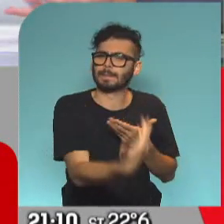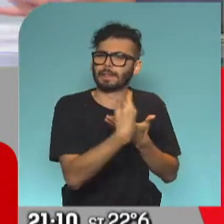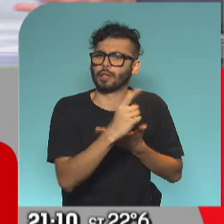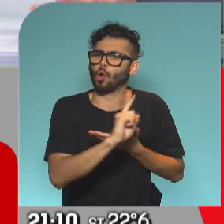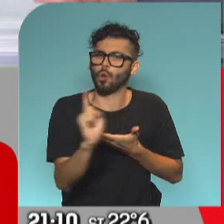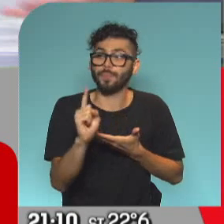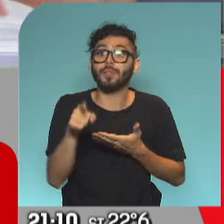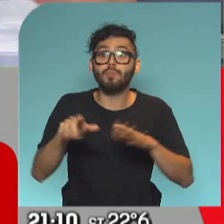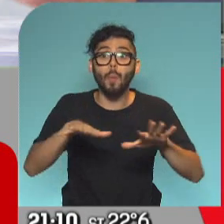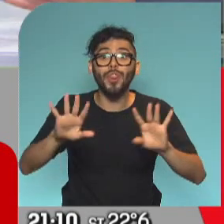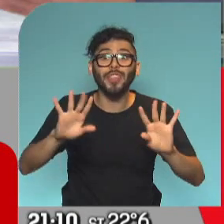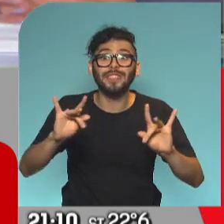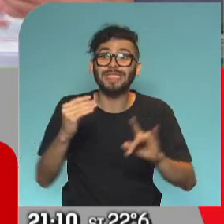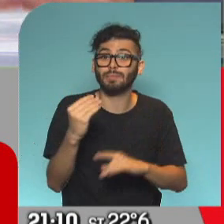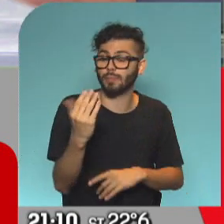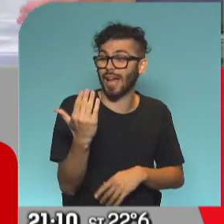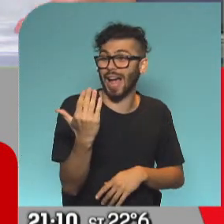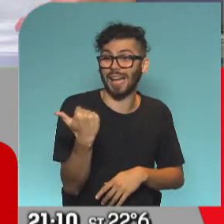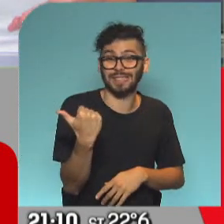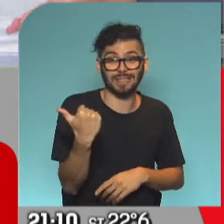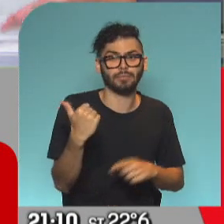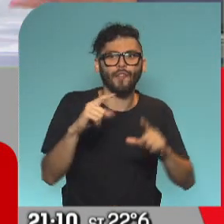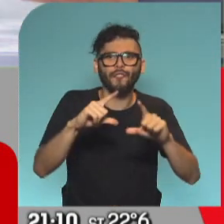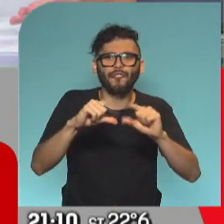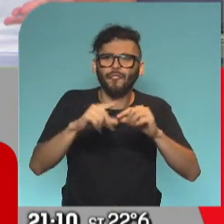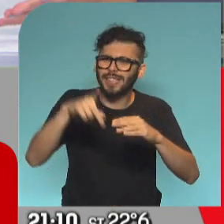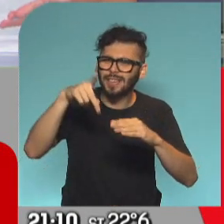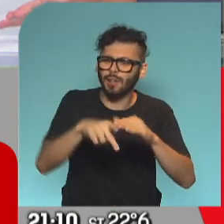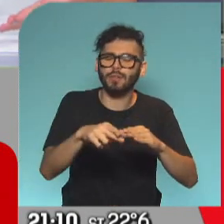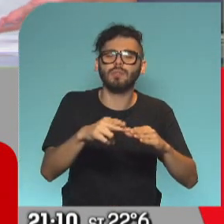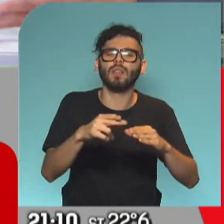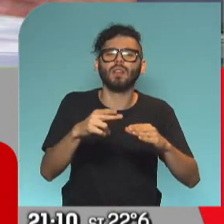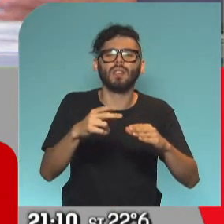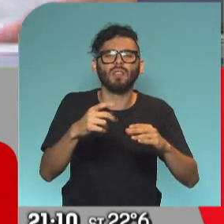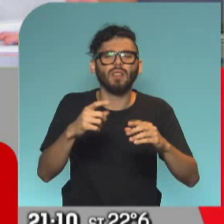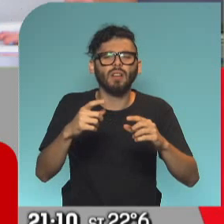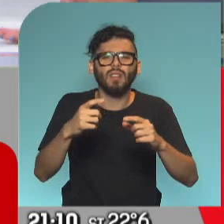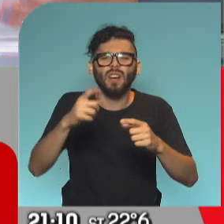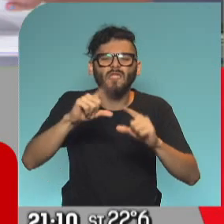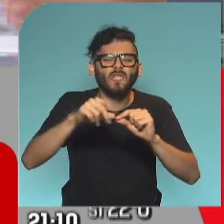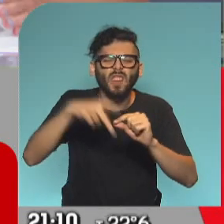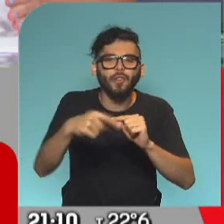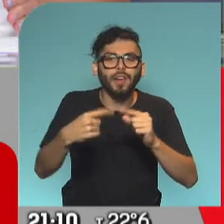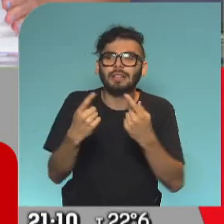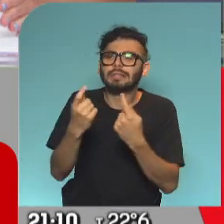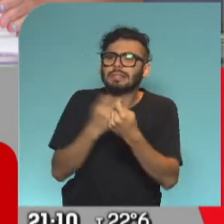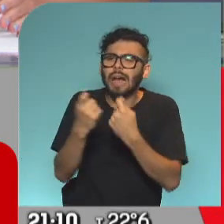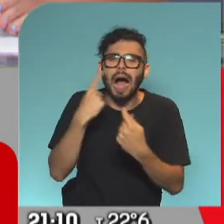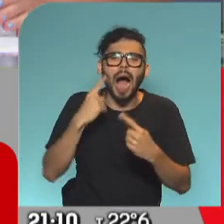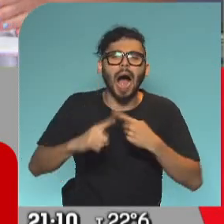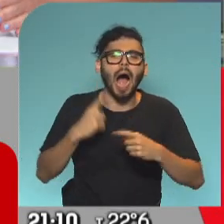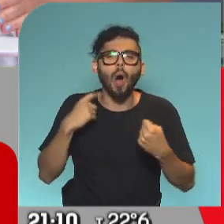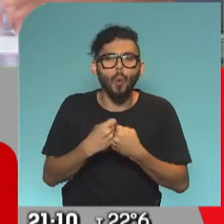complicadísimo, porque teníamos el día de ayer como fecha límite para negociar ese acuerdo. Recordemos que el 31 de diciembre, en verdad,